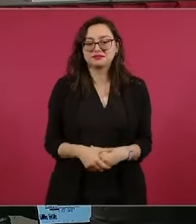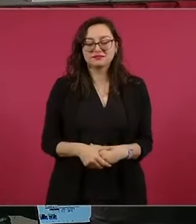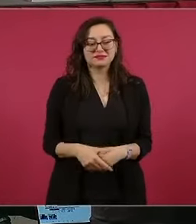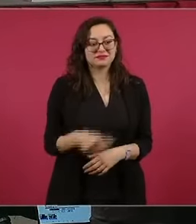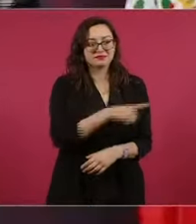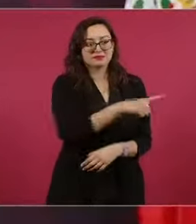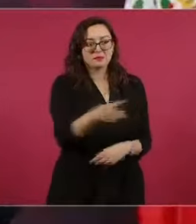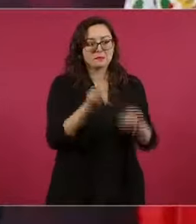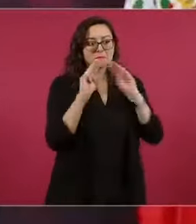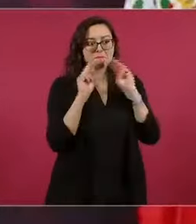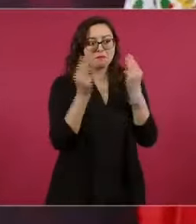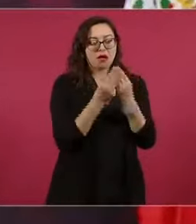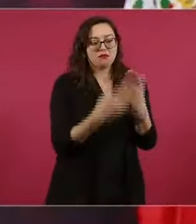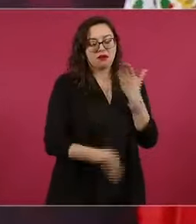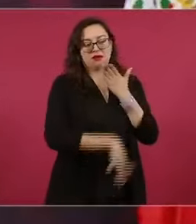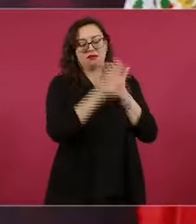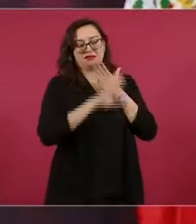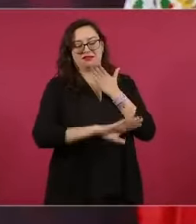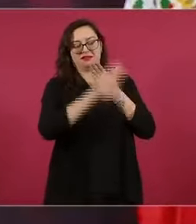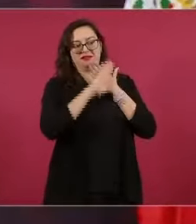una mafia?